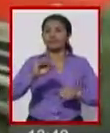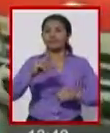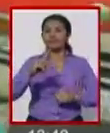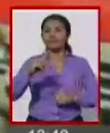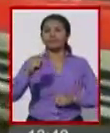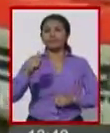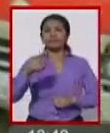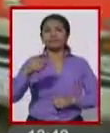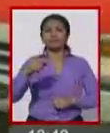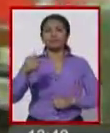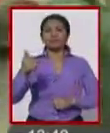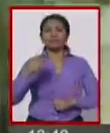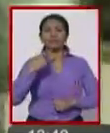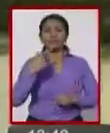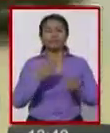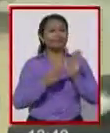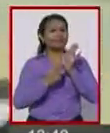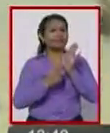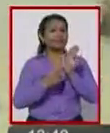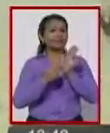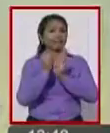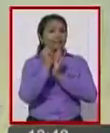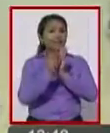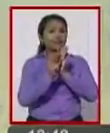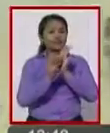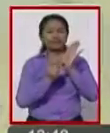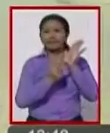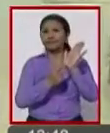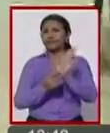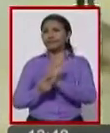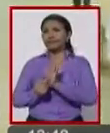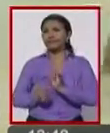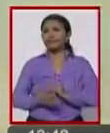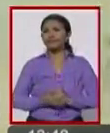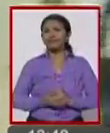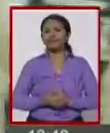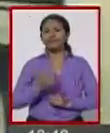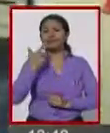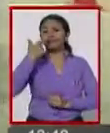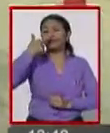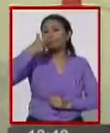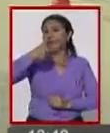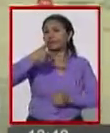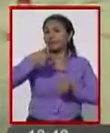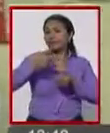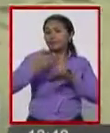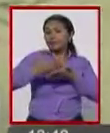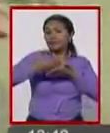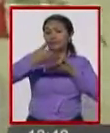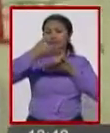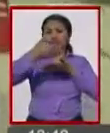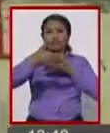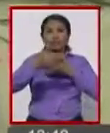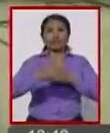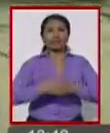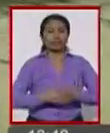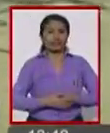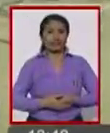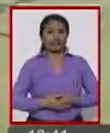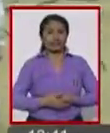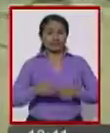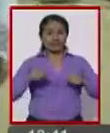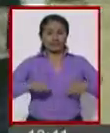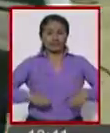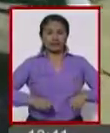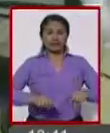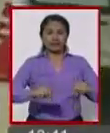Quiero mostrarle, por favor, quiero que me acompañe la cámara a este lado. Este es el surtidor que se encuentra justo enfrente del